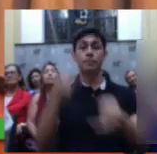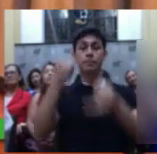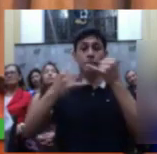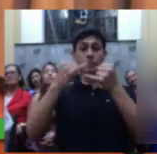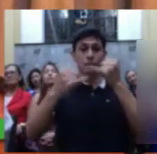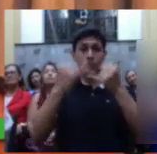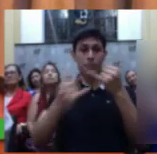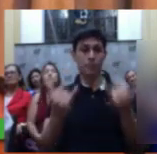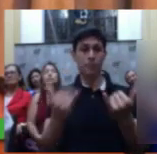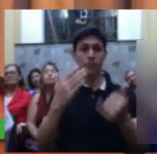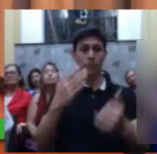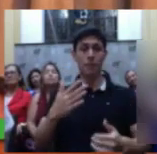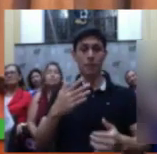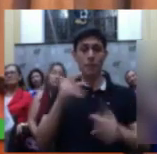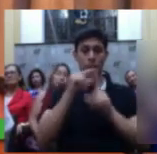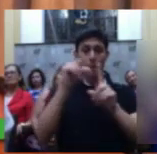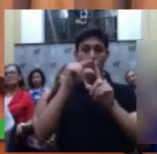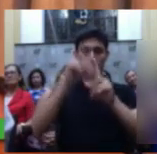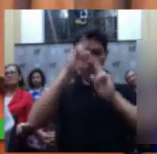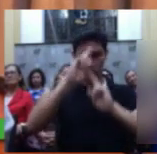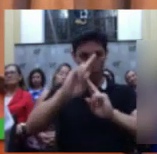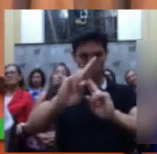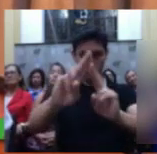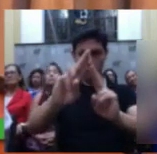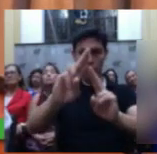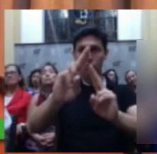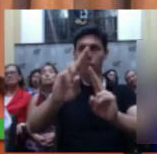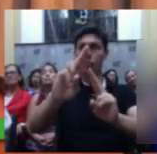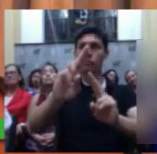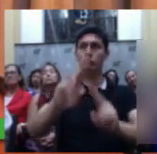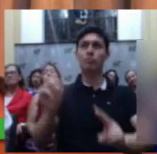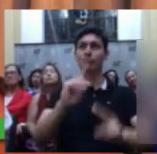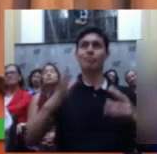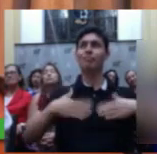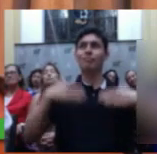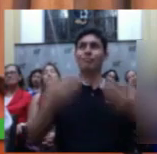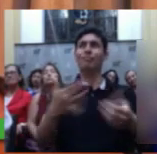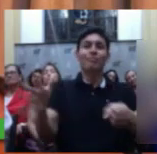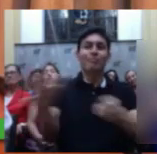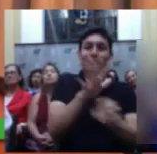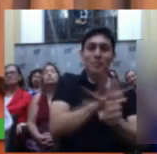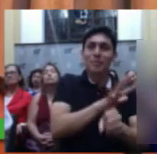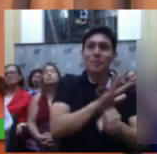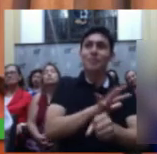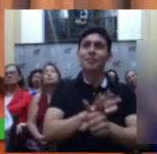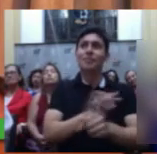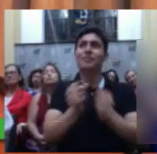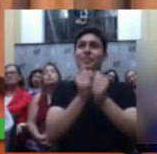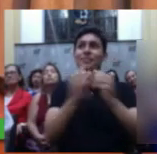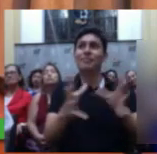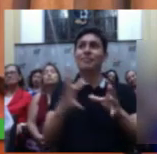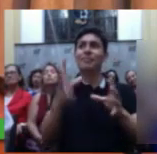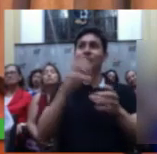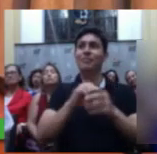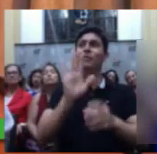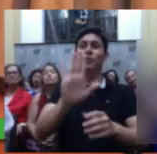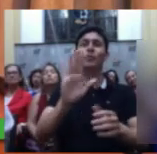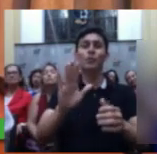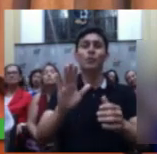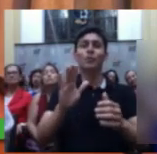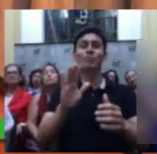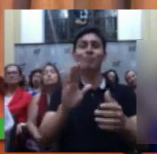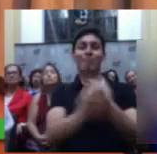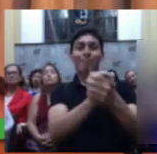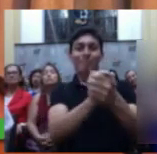Finalmente, estas palabras de homenaje no podrían estar completas si es que no incluyo en ellas a su compañera de toda la vida,